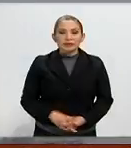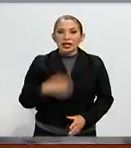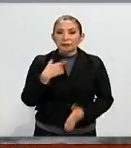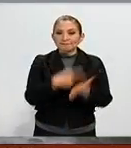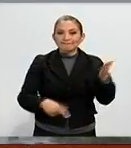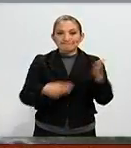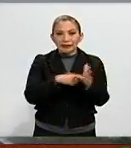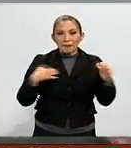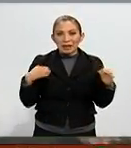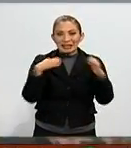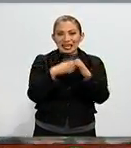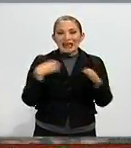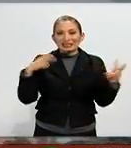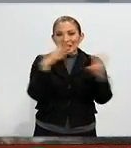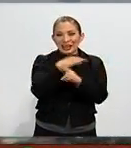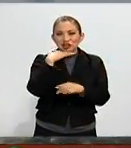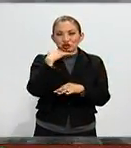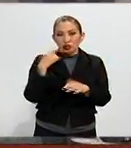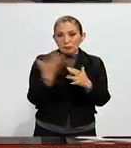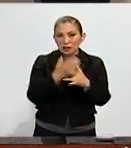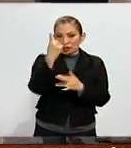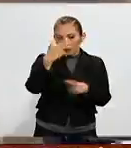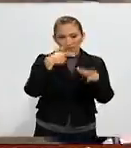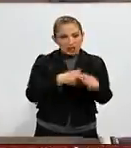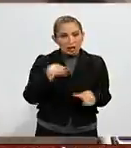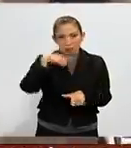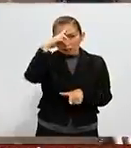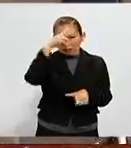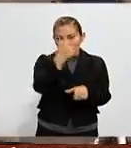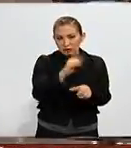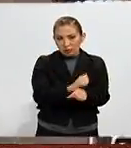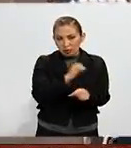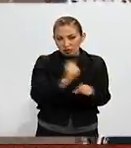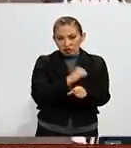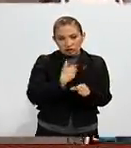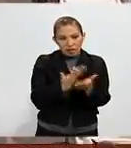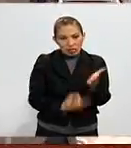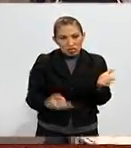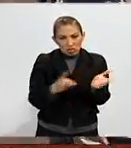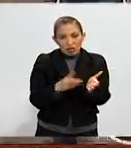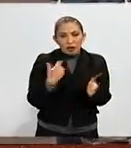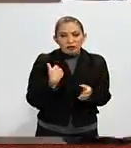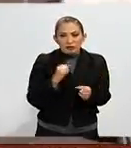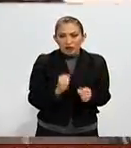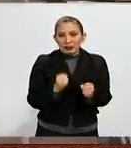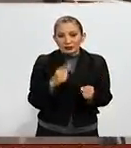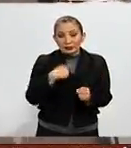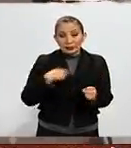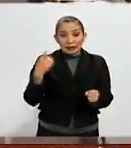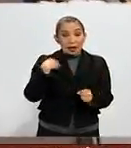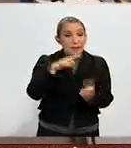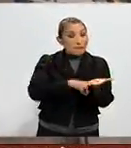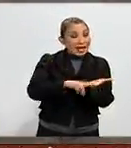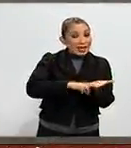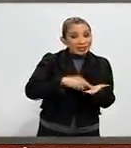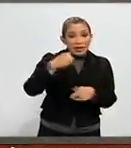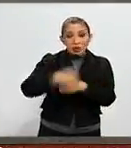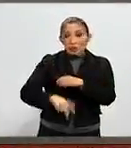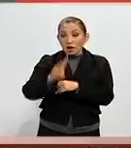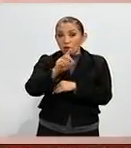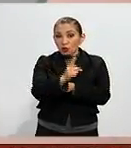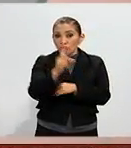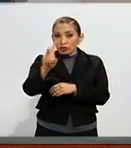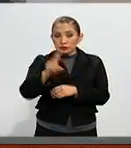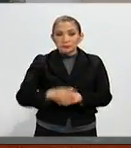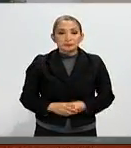Levantan contingencia ambiental fase 1, aunque continúa el hoy no circula reforzado. Dejan de circular vehículos con engomado verde placas 1 y